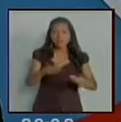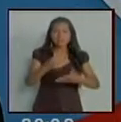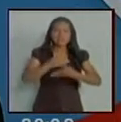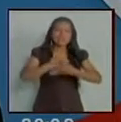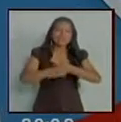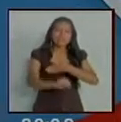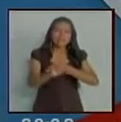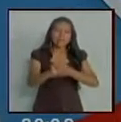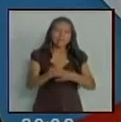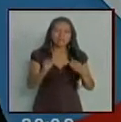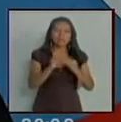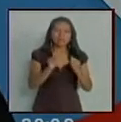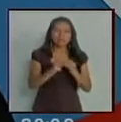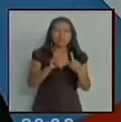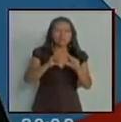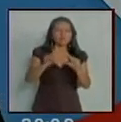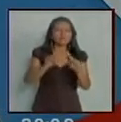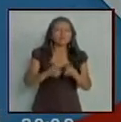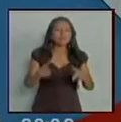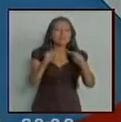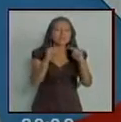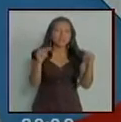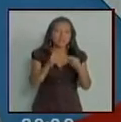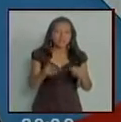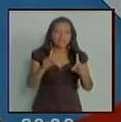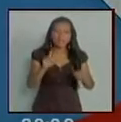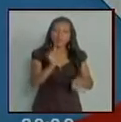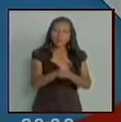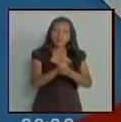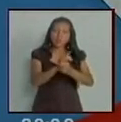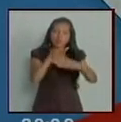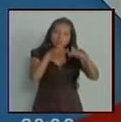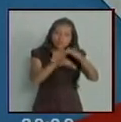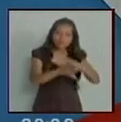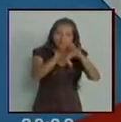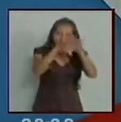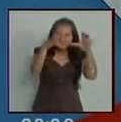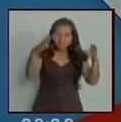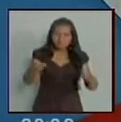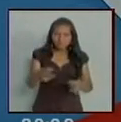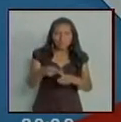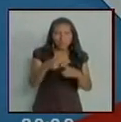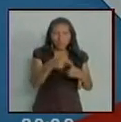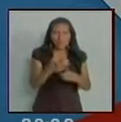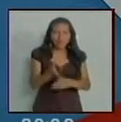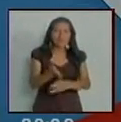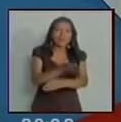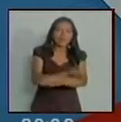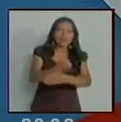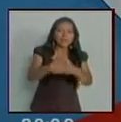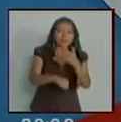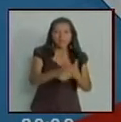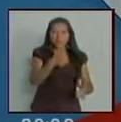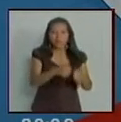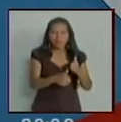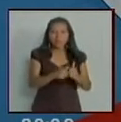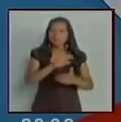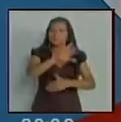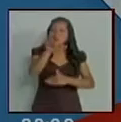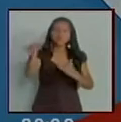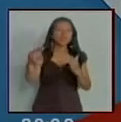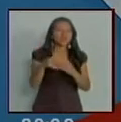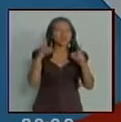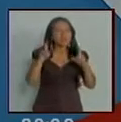salen con Apgar bajo, entonces están en cuidados intensivos y tampoco se les hace. Entonces deberíamos estar en la capacidad, todos los